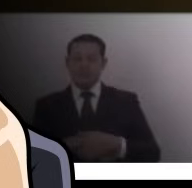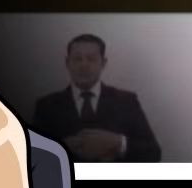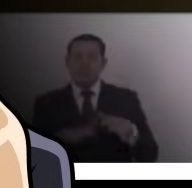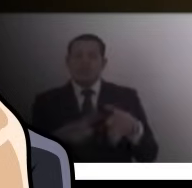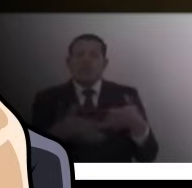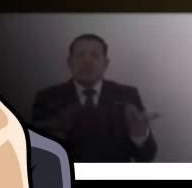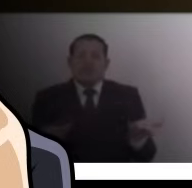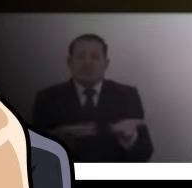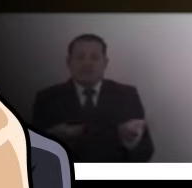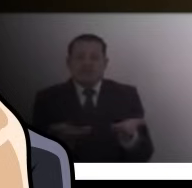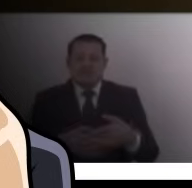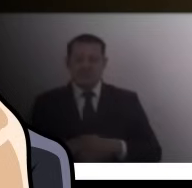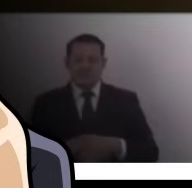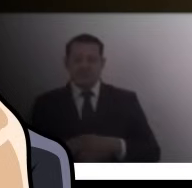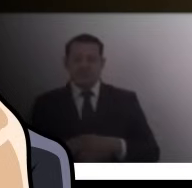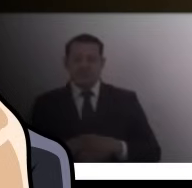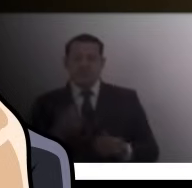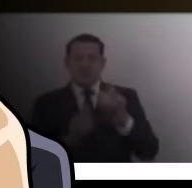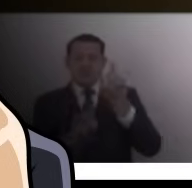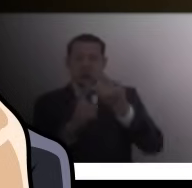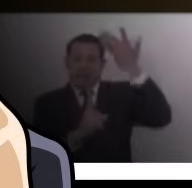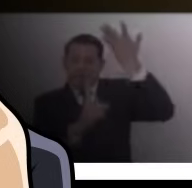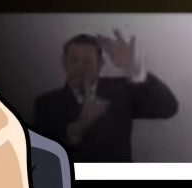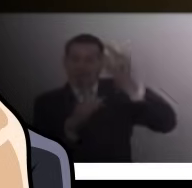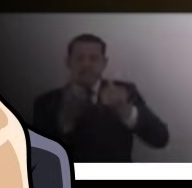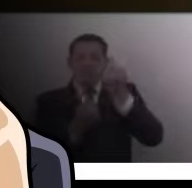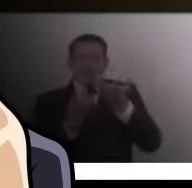¿Cómo es eso? ¿Qué es lo que están reclamando?